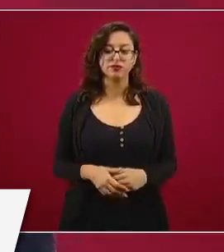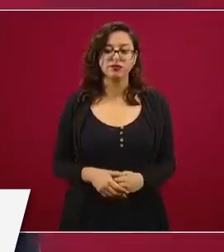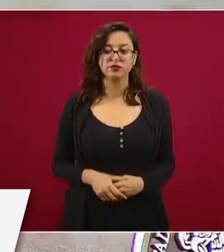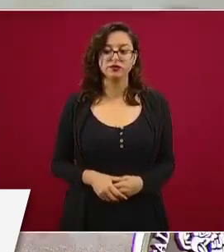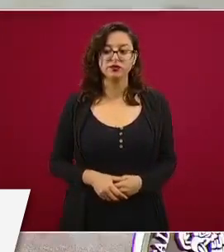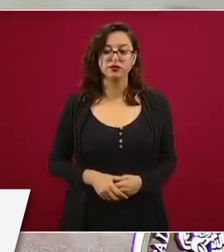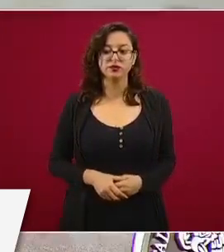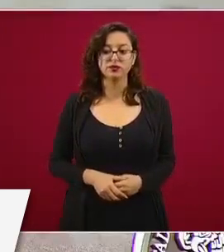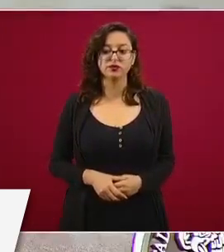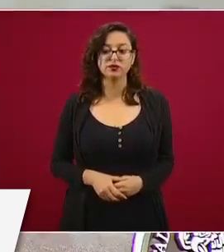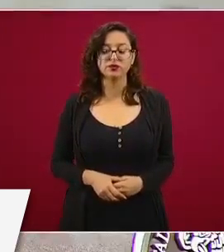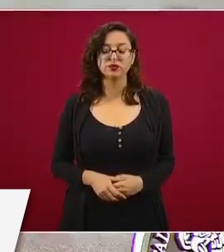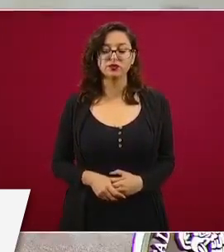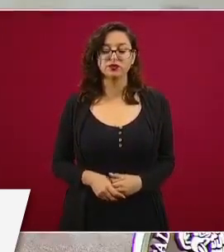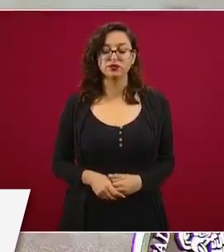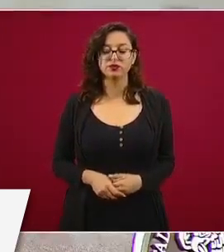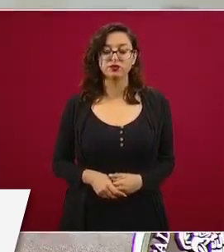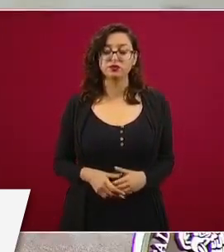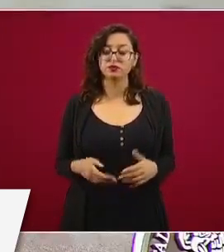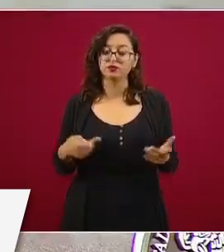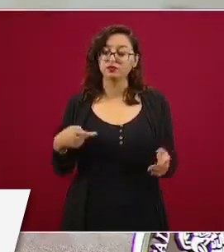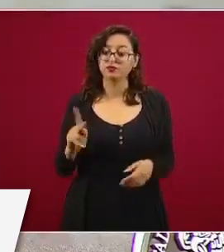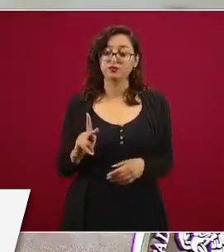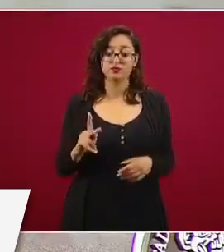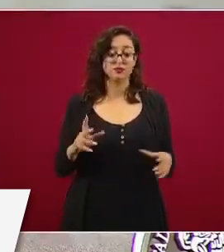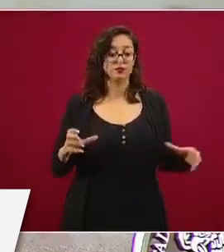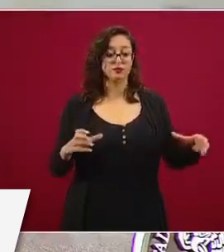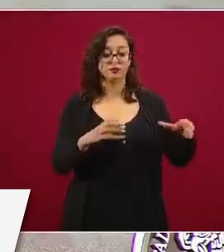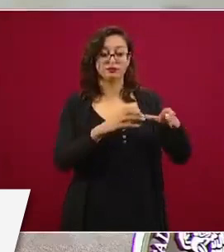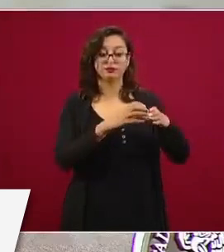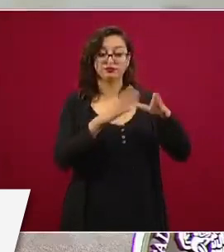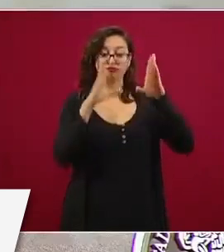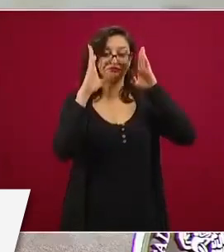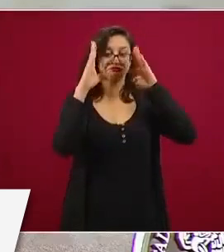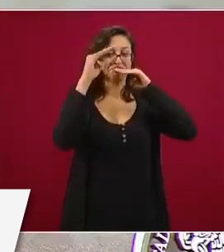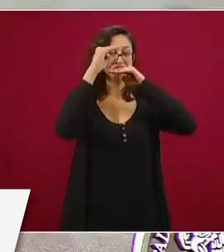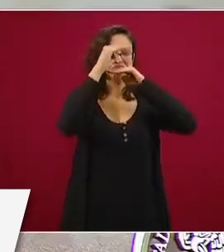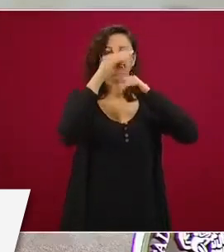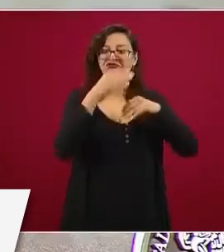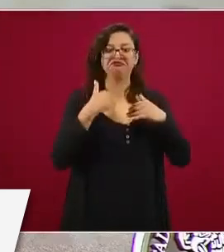Pero el conservadurismo no entiende eso.